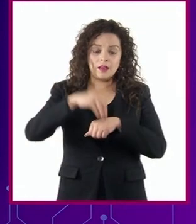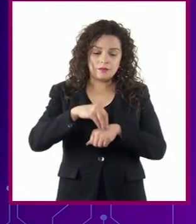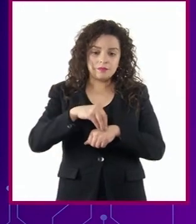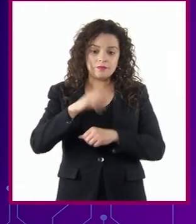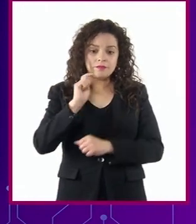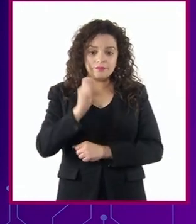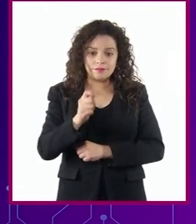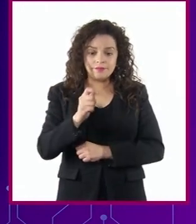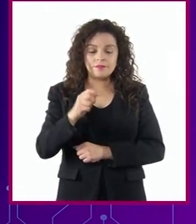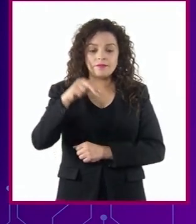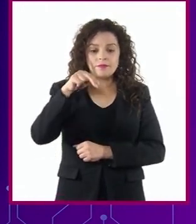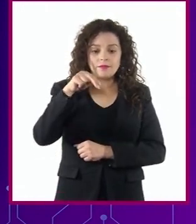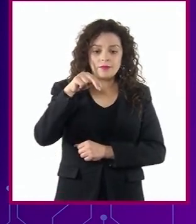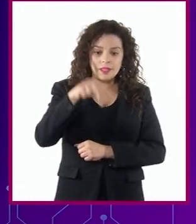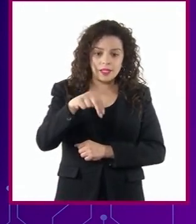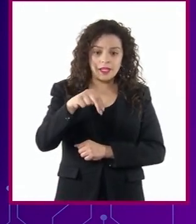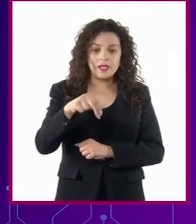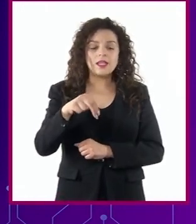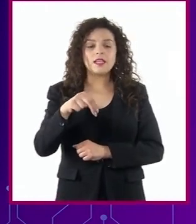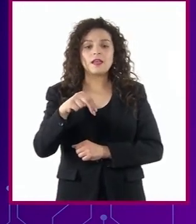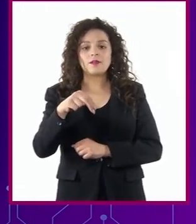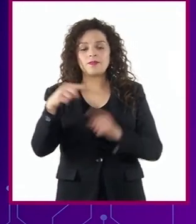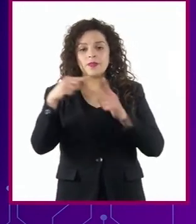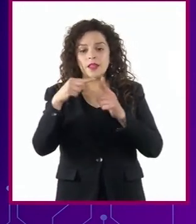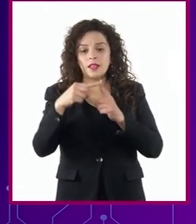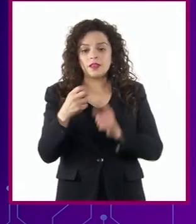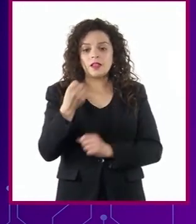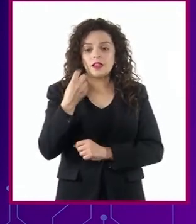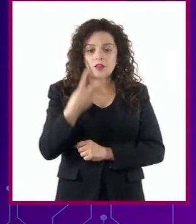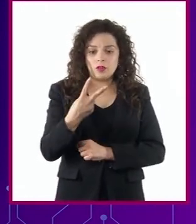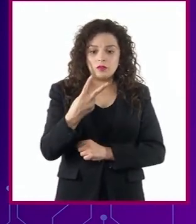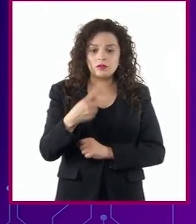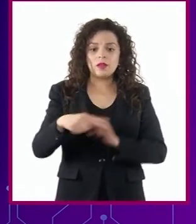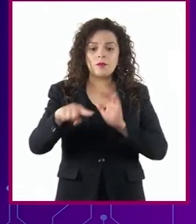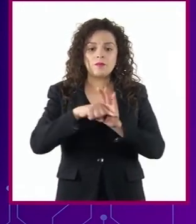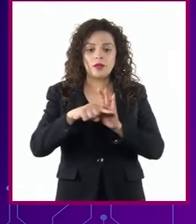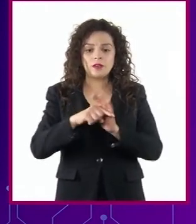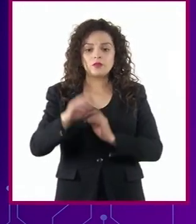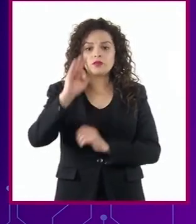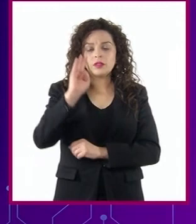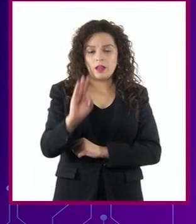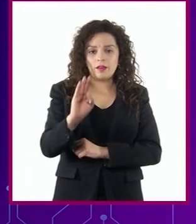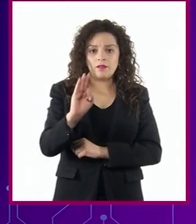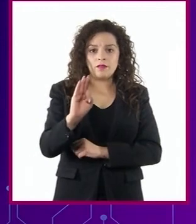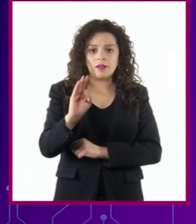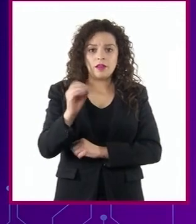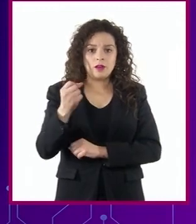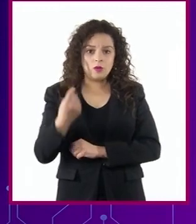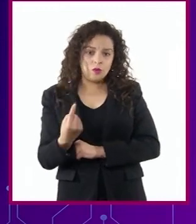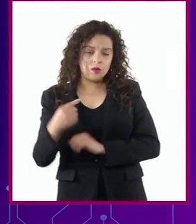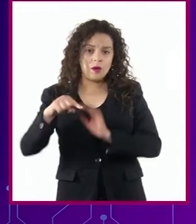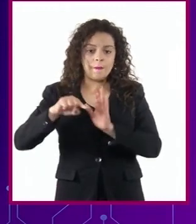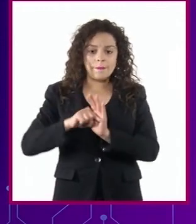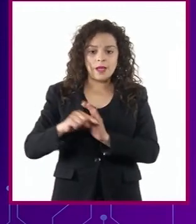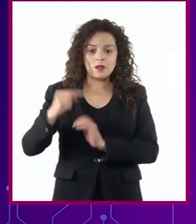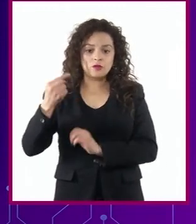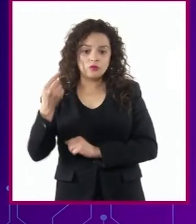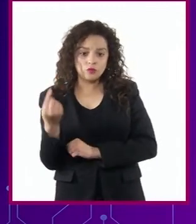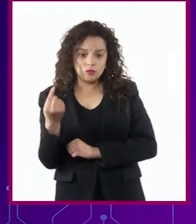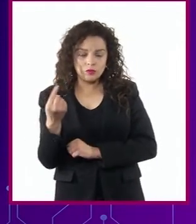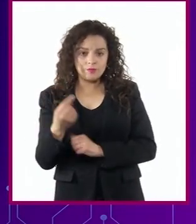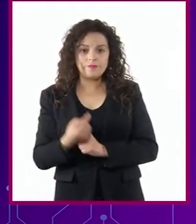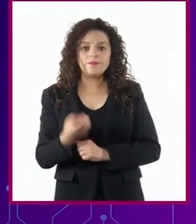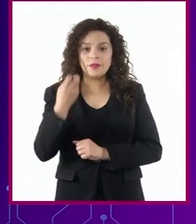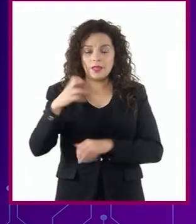de datos, o sea, la mitad de 40 menos la frecuencia acumulada del intervalo anterior al que contiene la mediana,